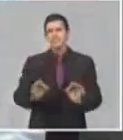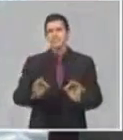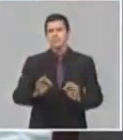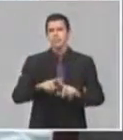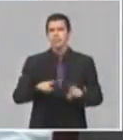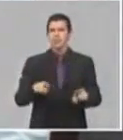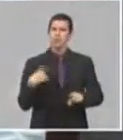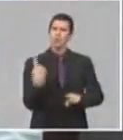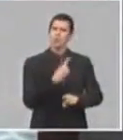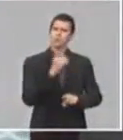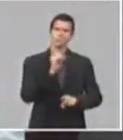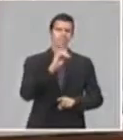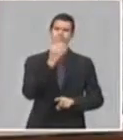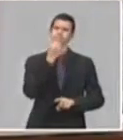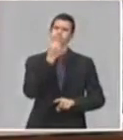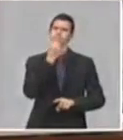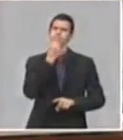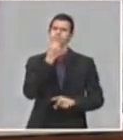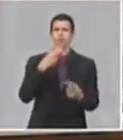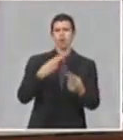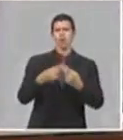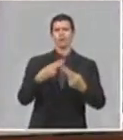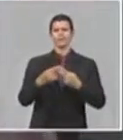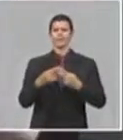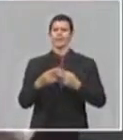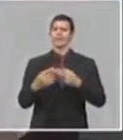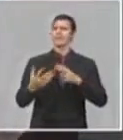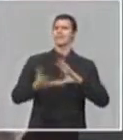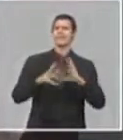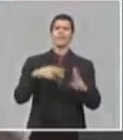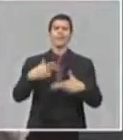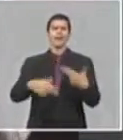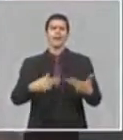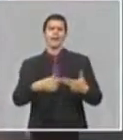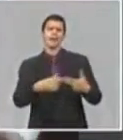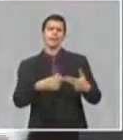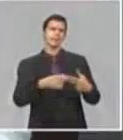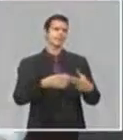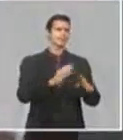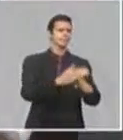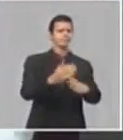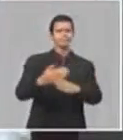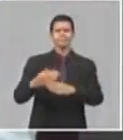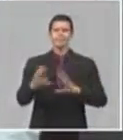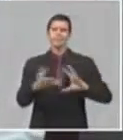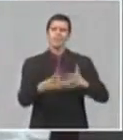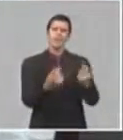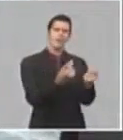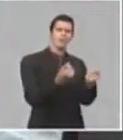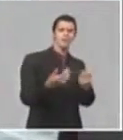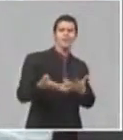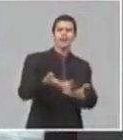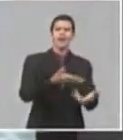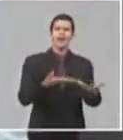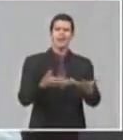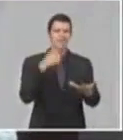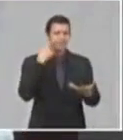un grupo de ámbitos de nuestra vida económica que haciendo de esa manera nada está donde los resultados